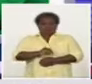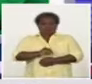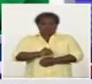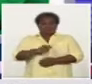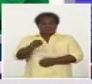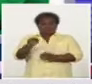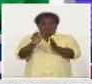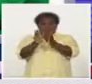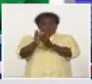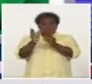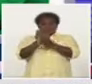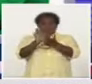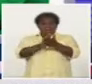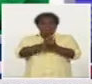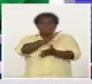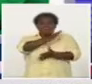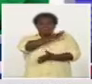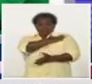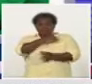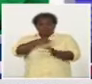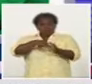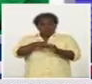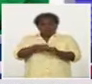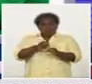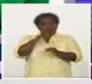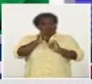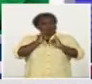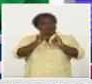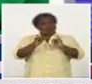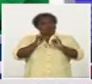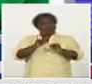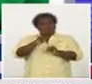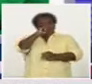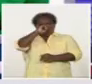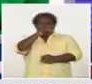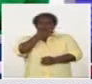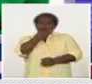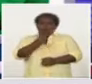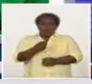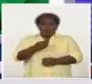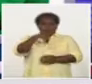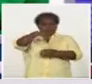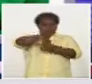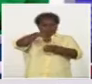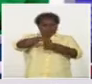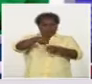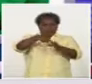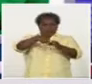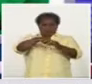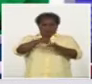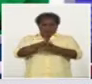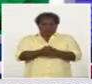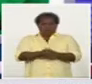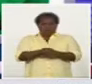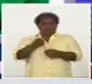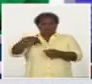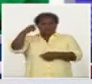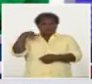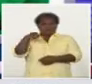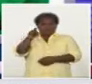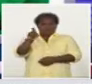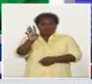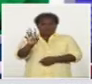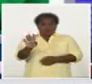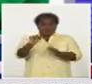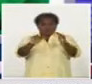de marzo no diagnostica casos pediátricos en tu territorio. En el día de ayer, 14 menores de un